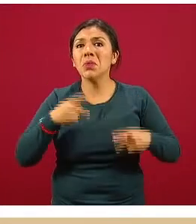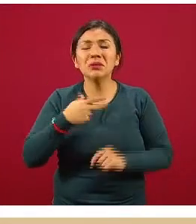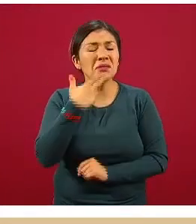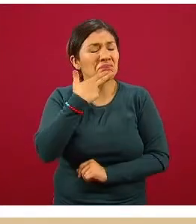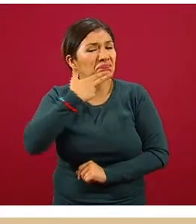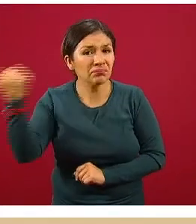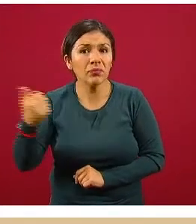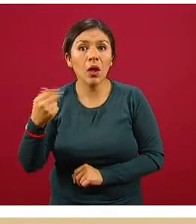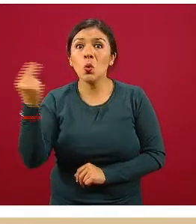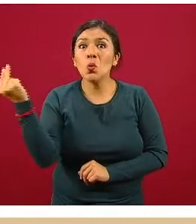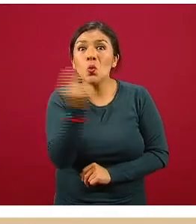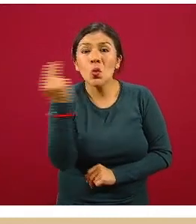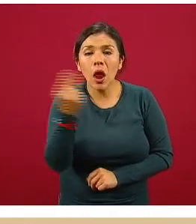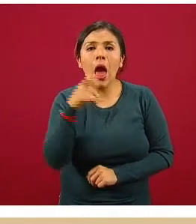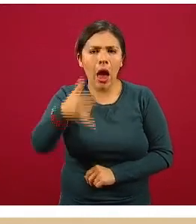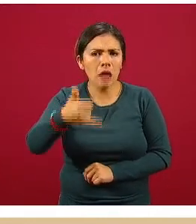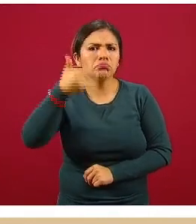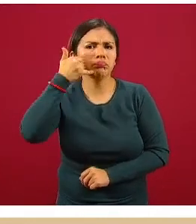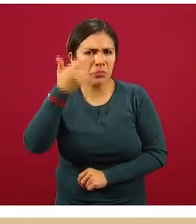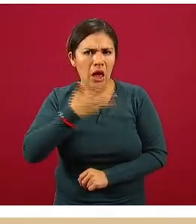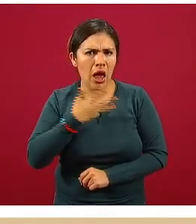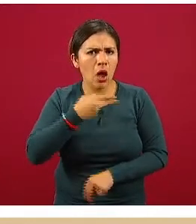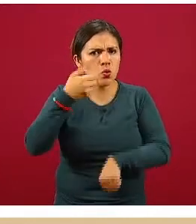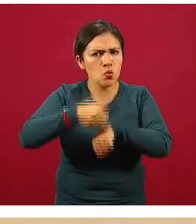urgencia. Estos son los números que se pueden